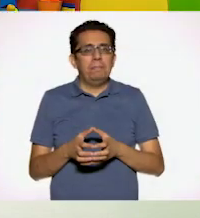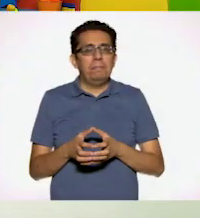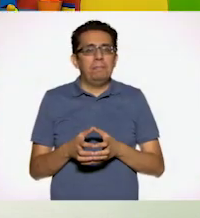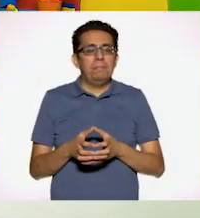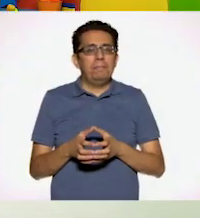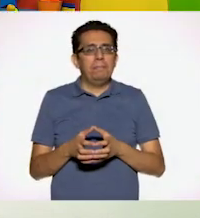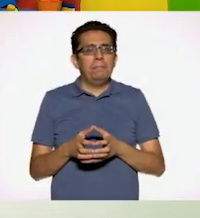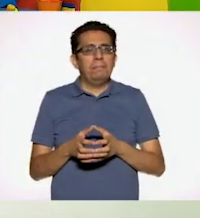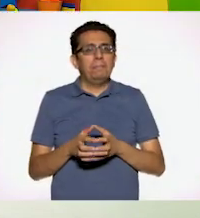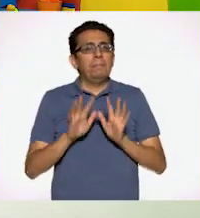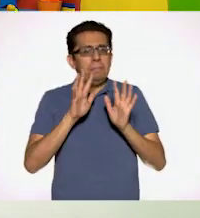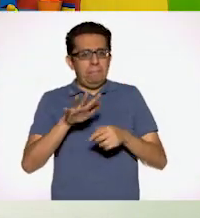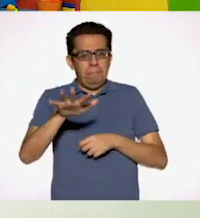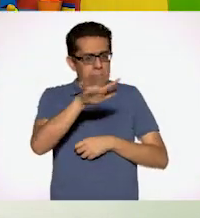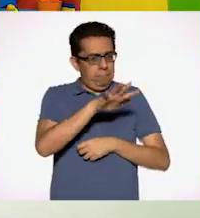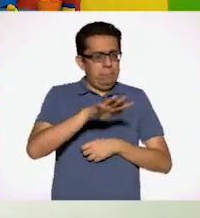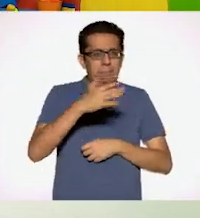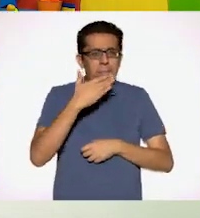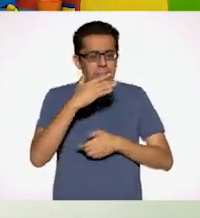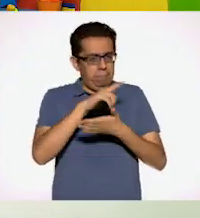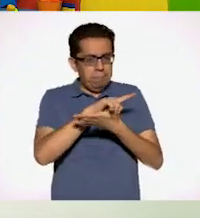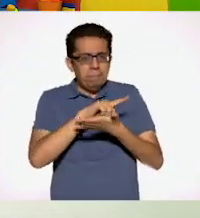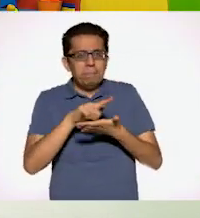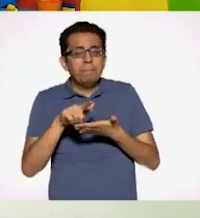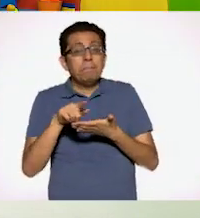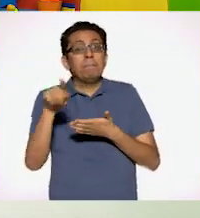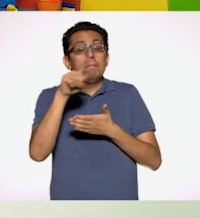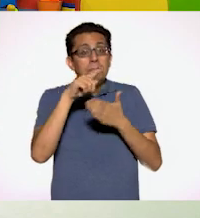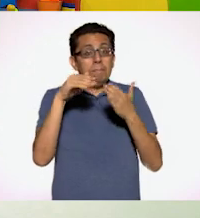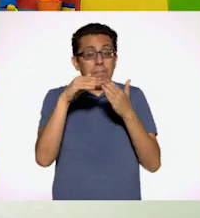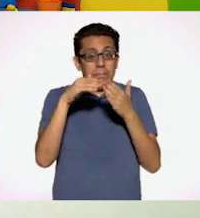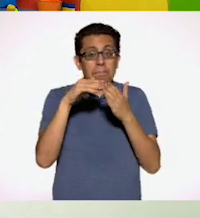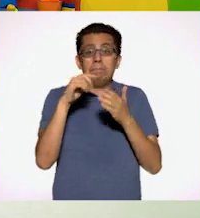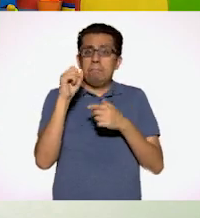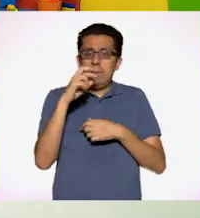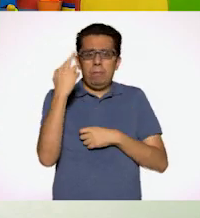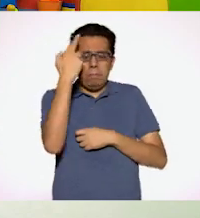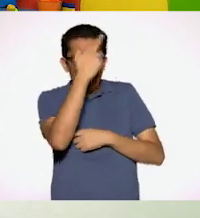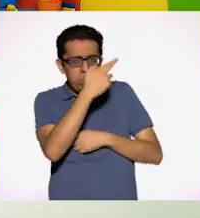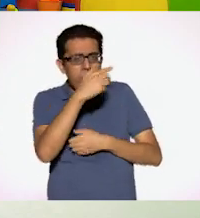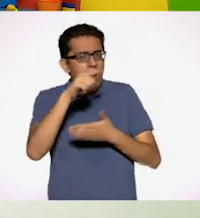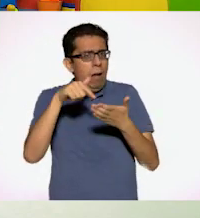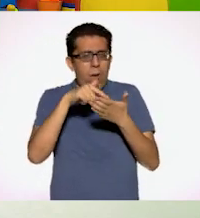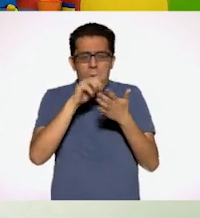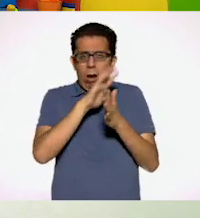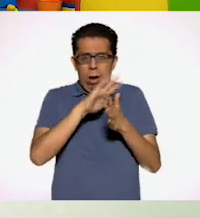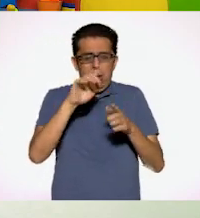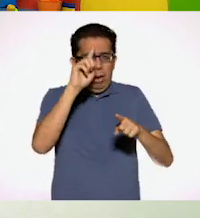Espacio despejado. En casa, para la siguiente actividad, revisa que tu espacio esté limpio.